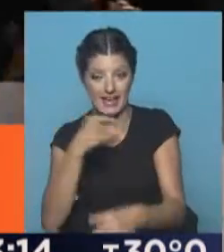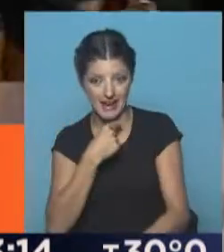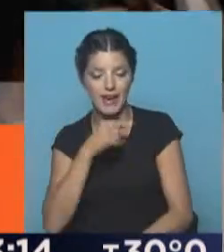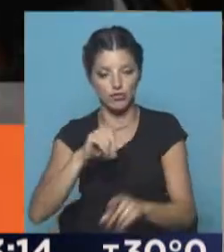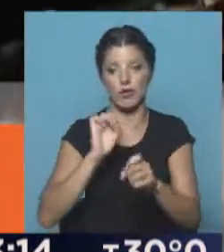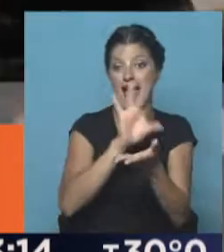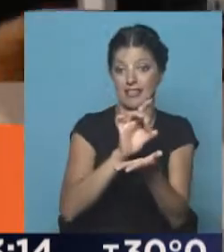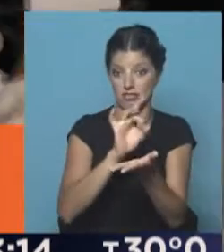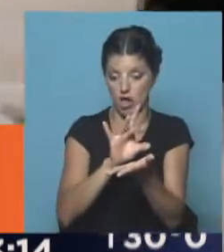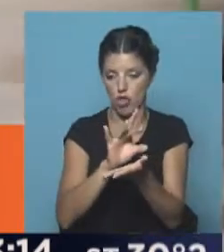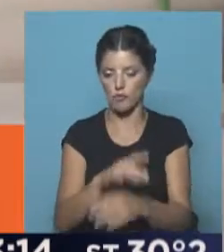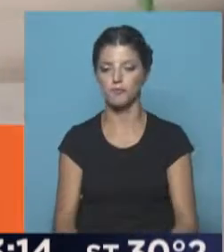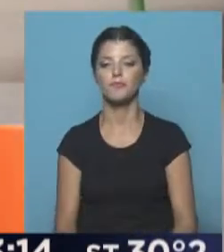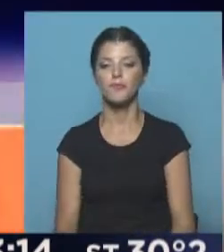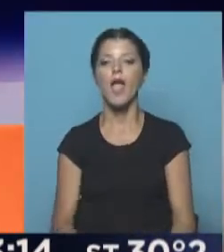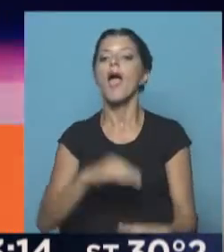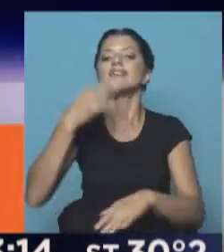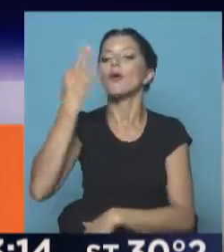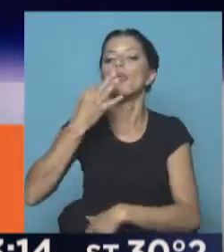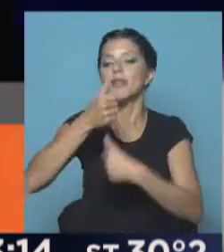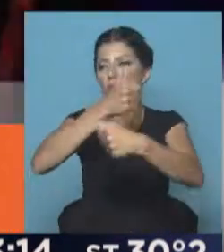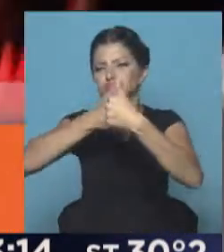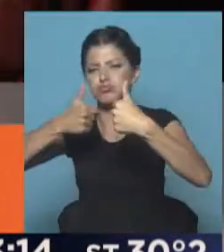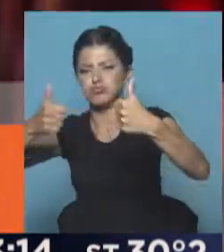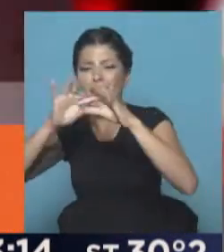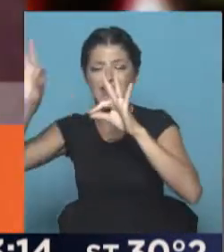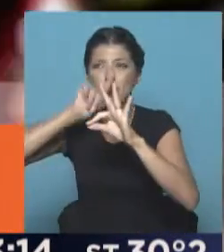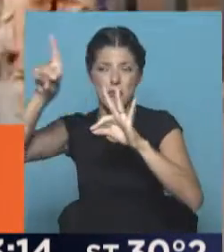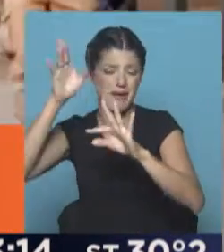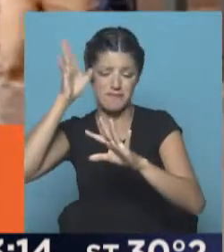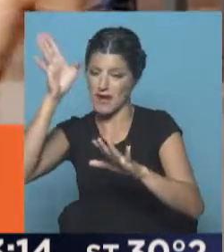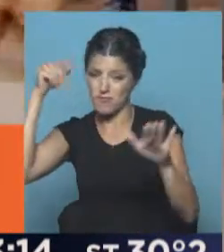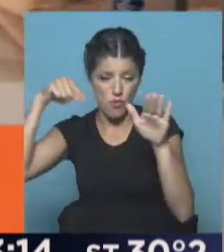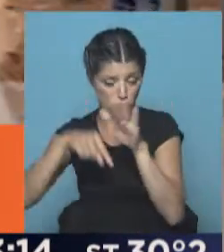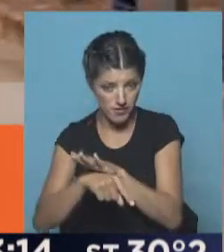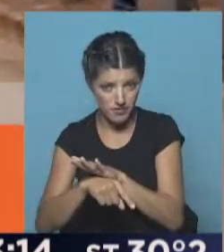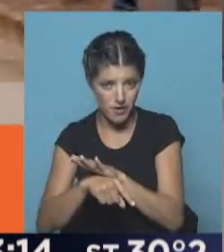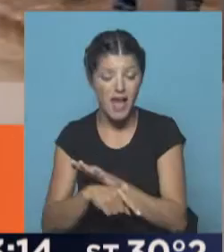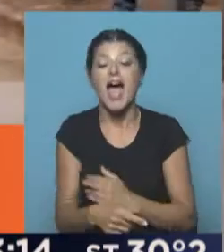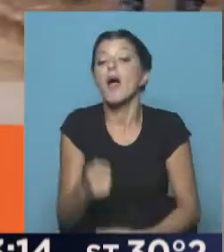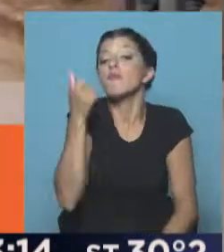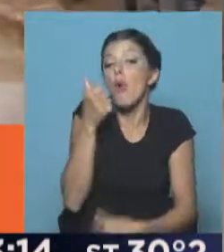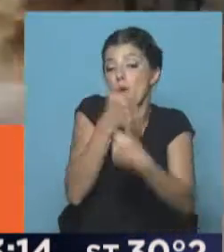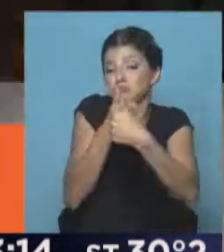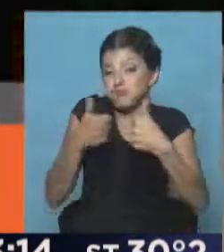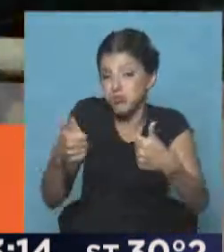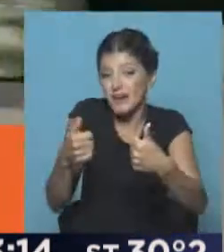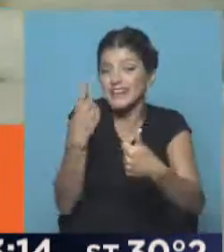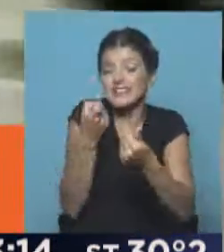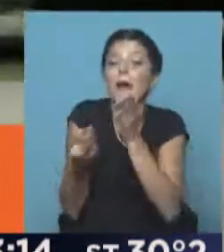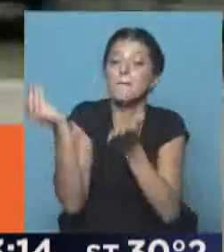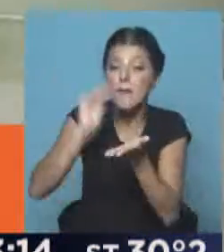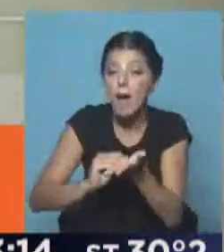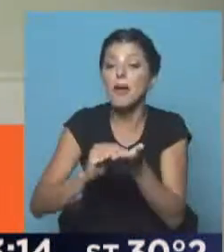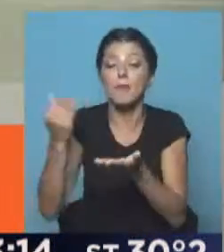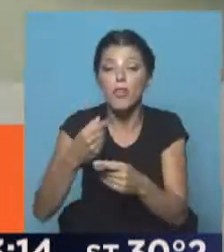seguridad en todos los países europeos están desbordadas. carecen de la cantidad de agentes necesarios para vigilar a